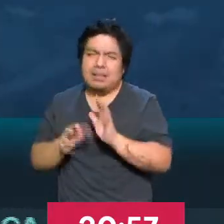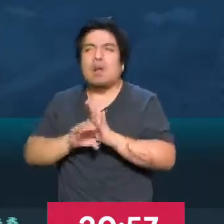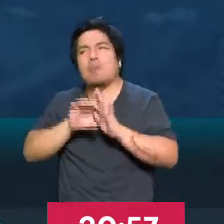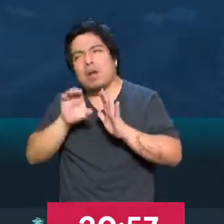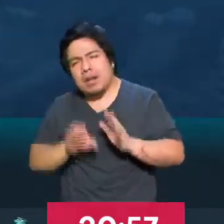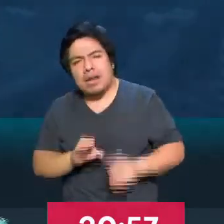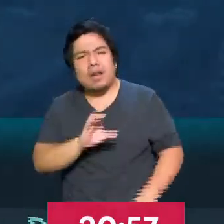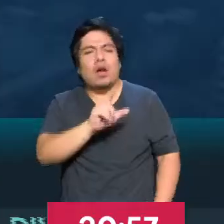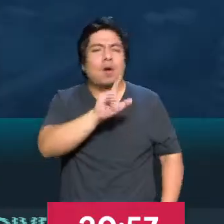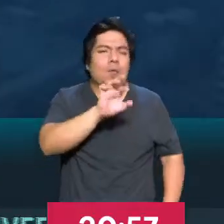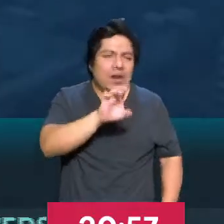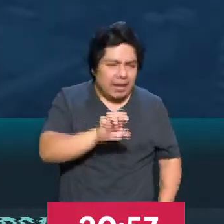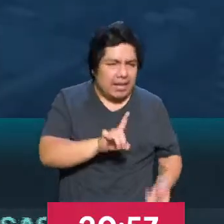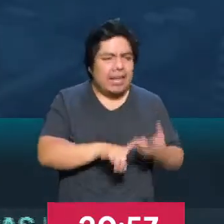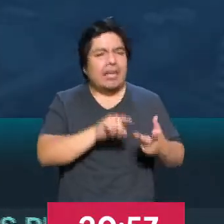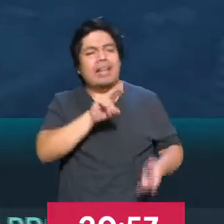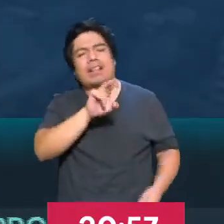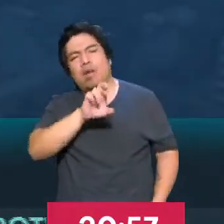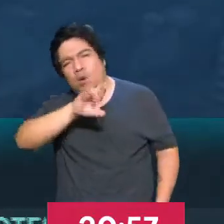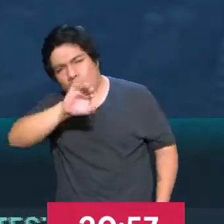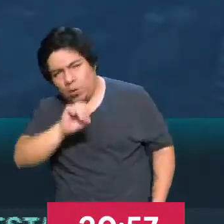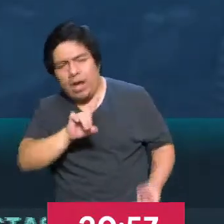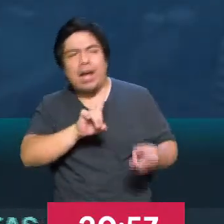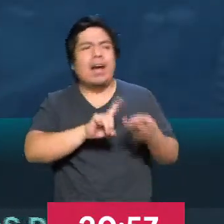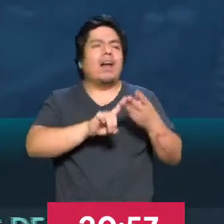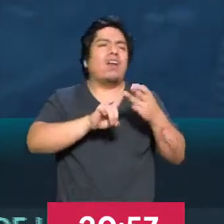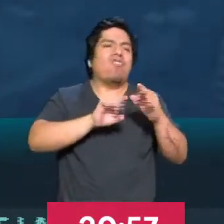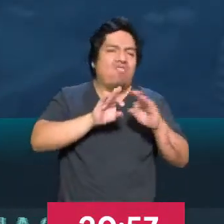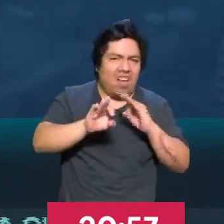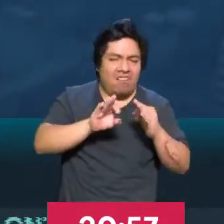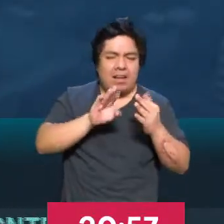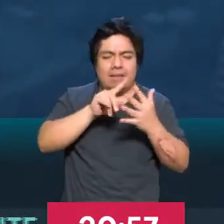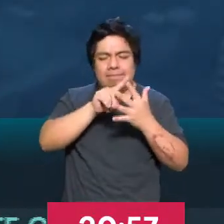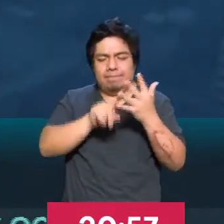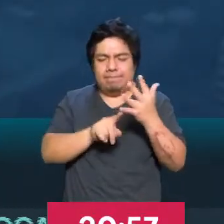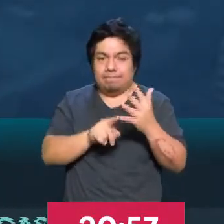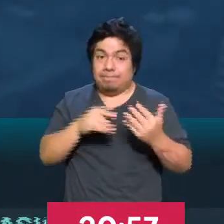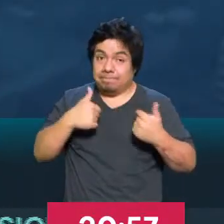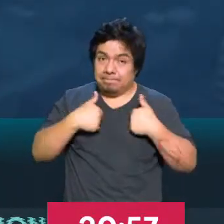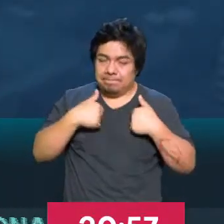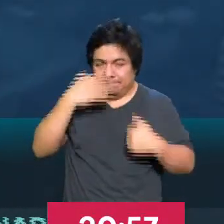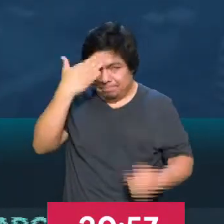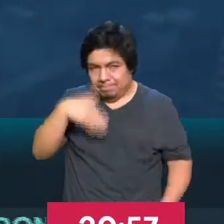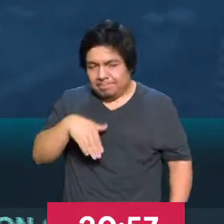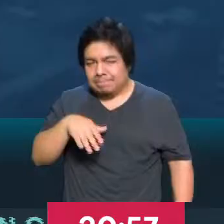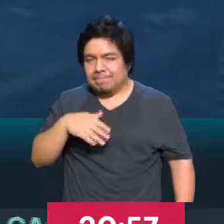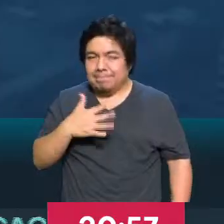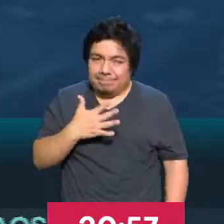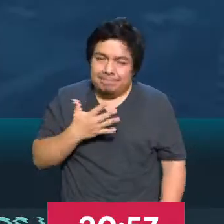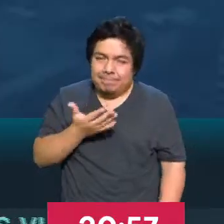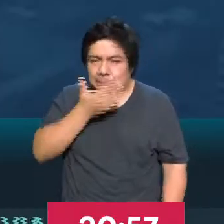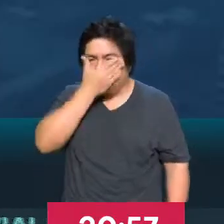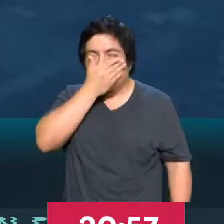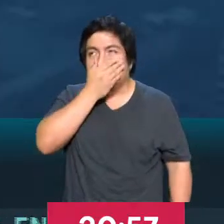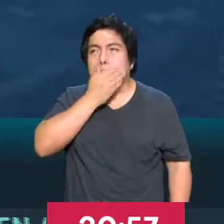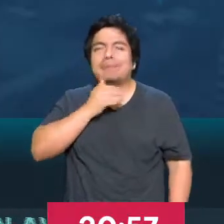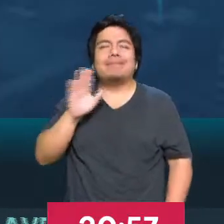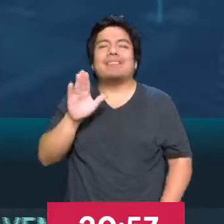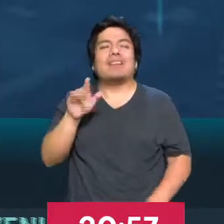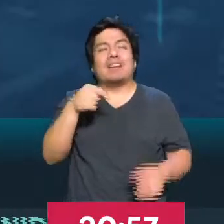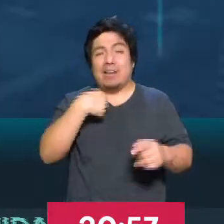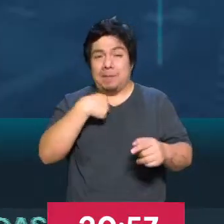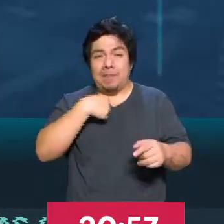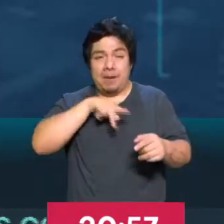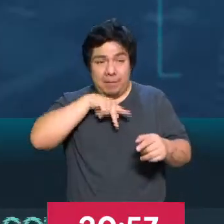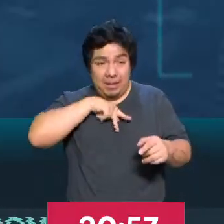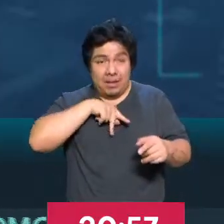cliente, como usuario, como trabajador. Y la verdad es que creo que eso sin duda, porque no queremos más casos como el